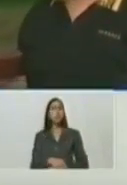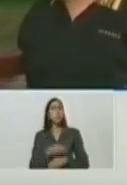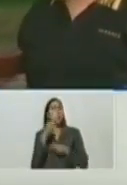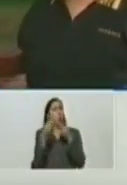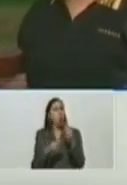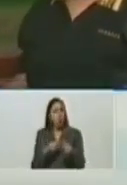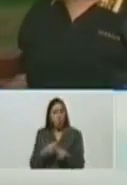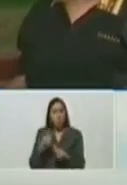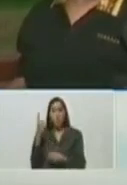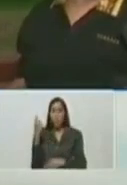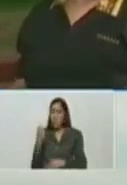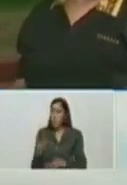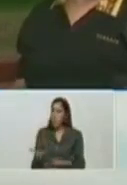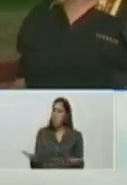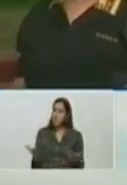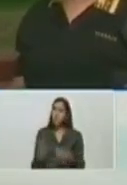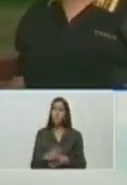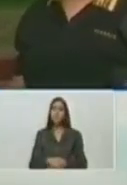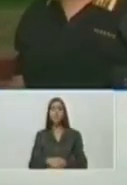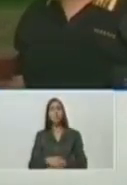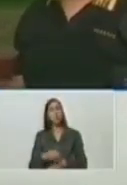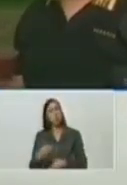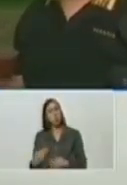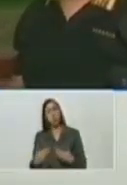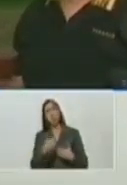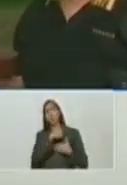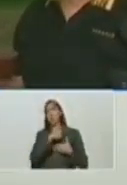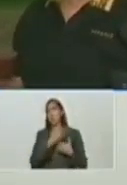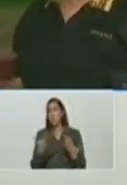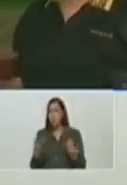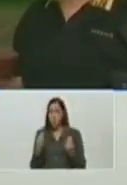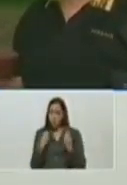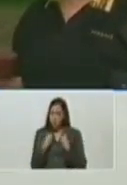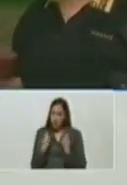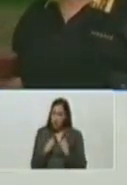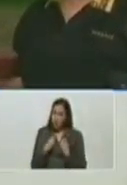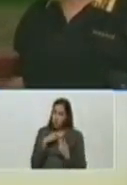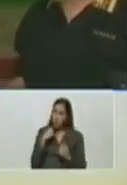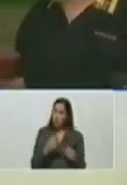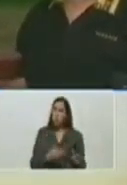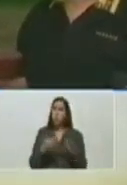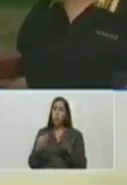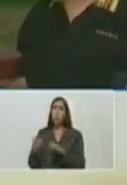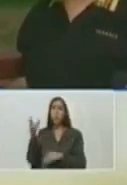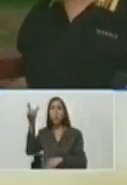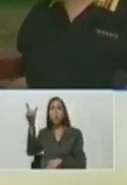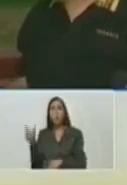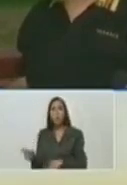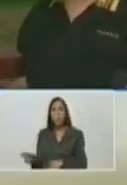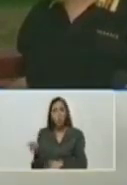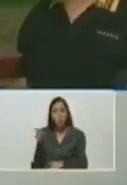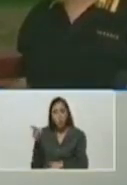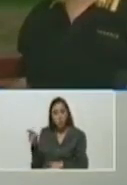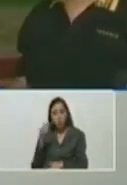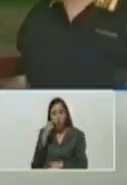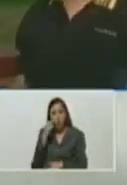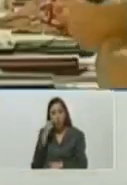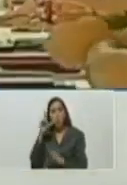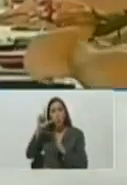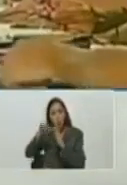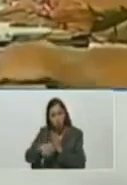falta? ¿Qué golpe tan duro nos dio la vida? Cuando Diego Armando, unos días